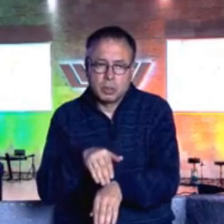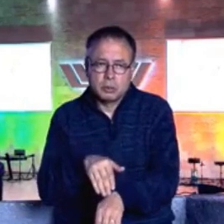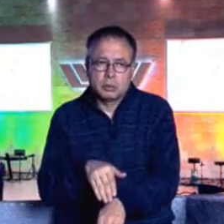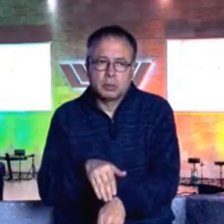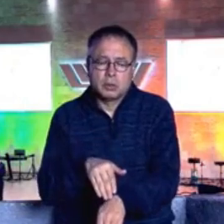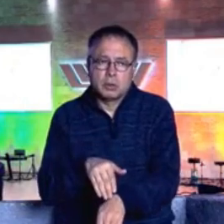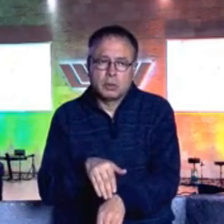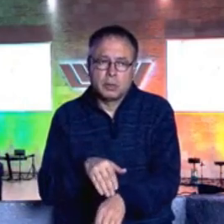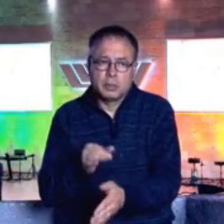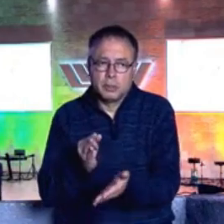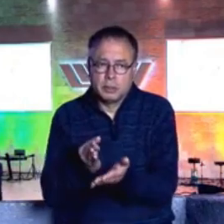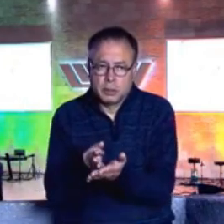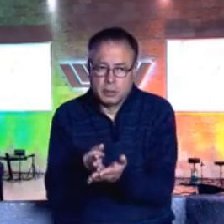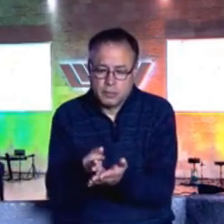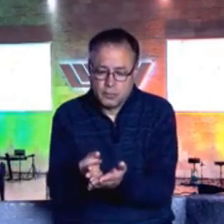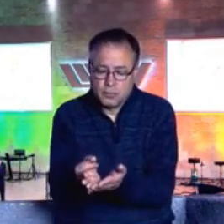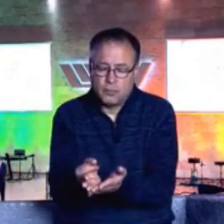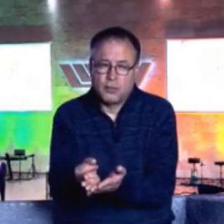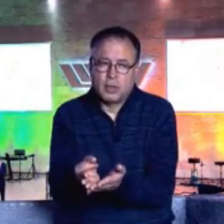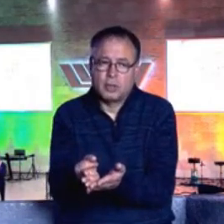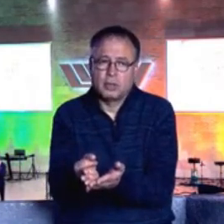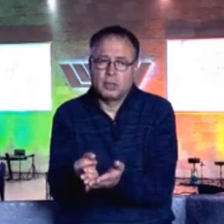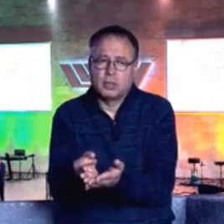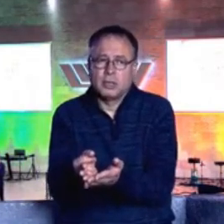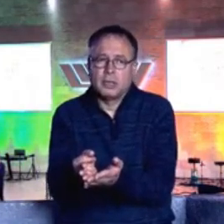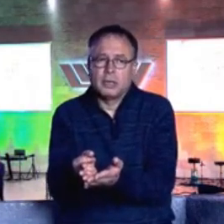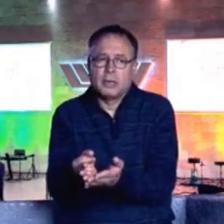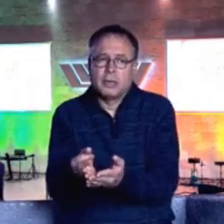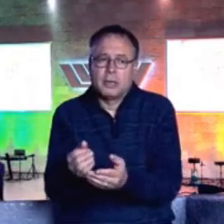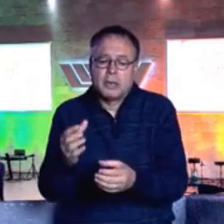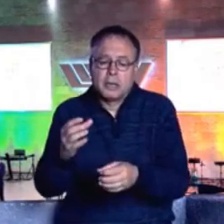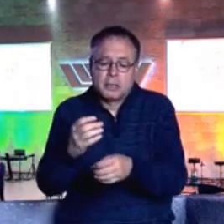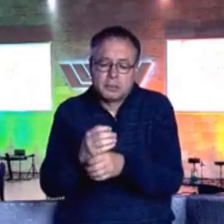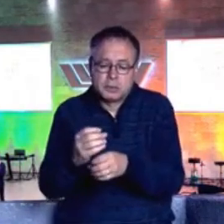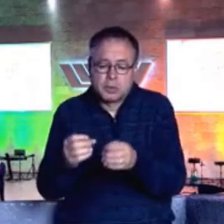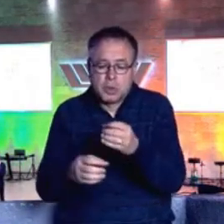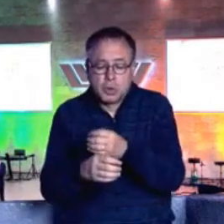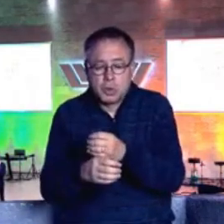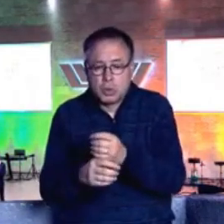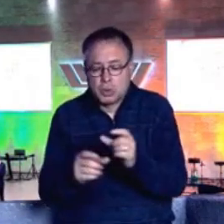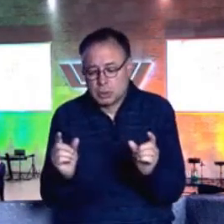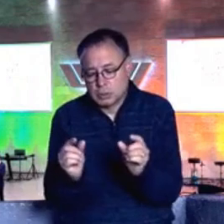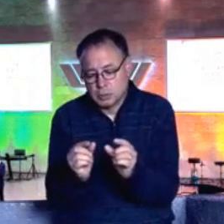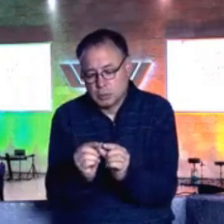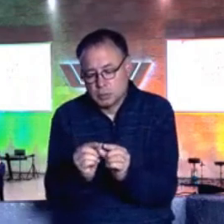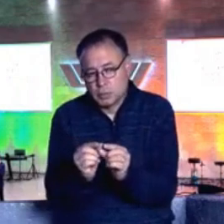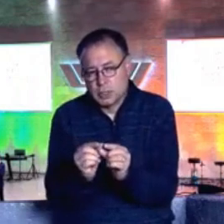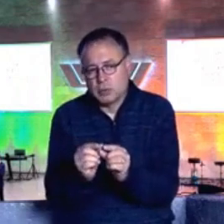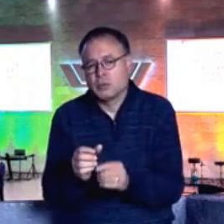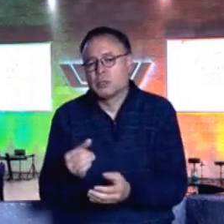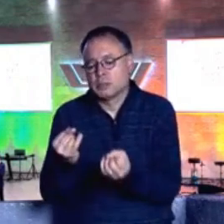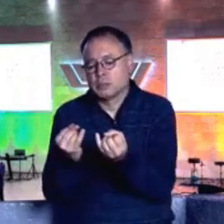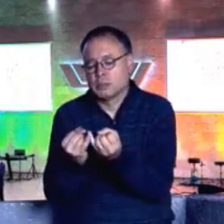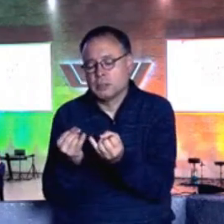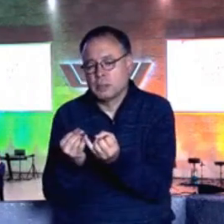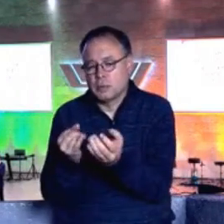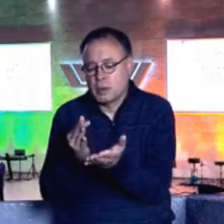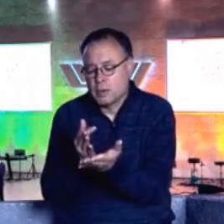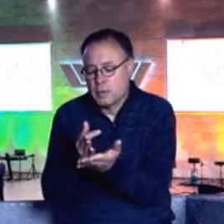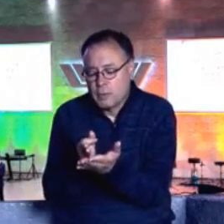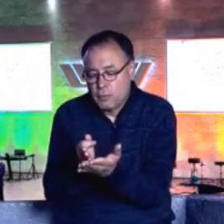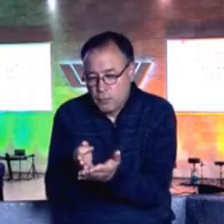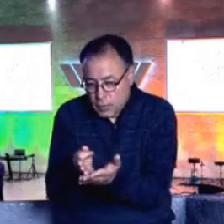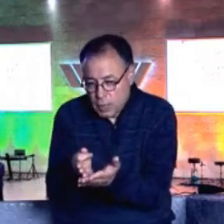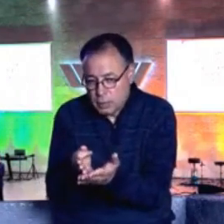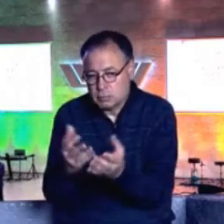si son fieles En qué en las cosas pequeñas serán fieles en las grandes